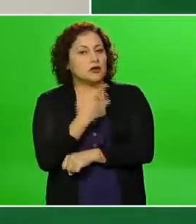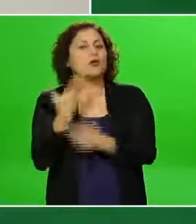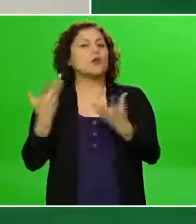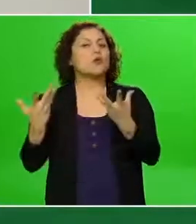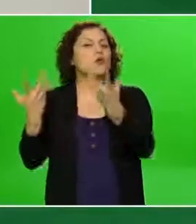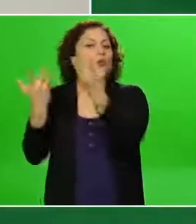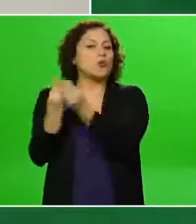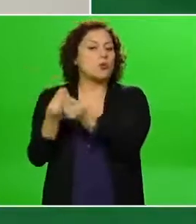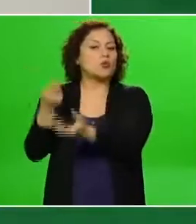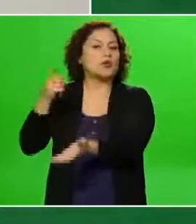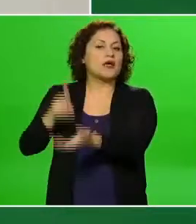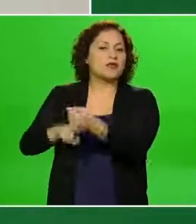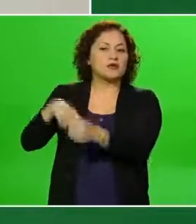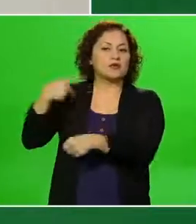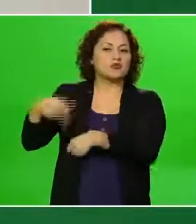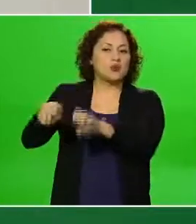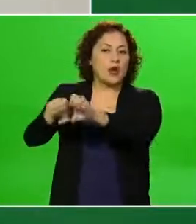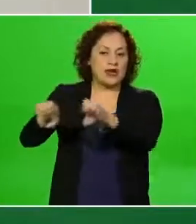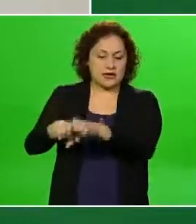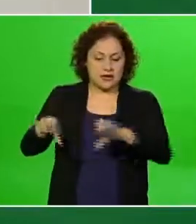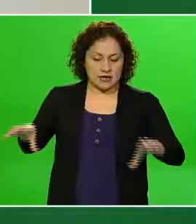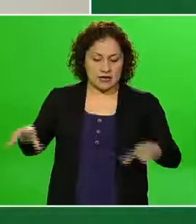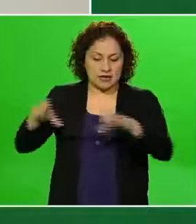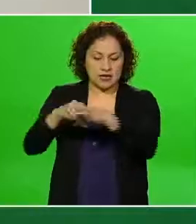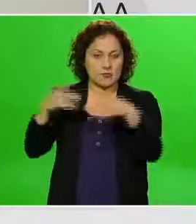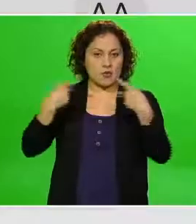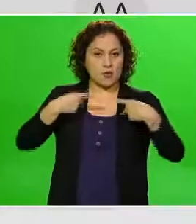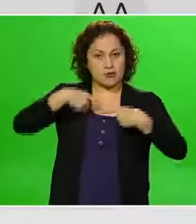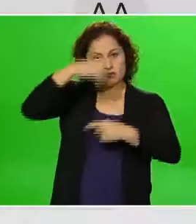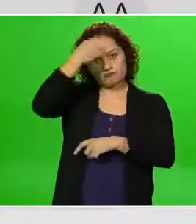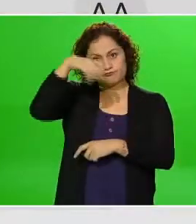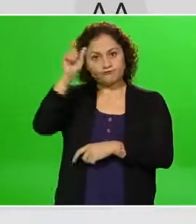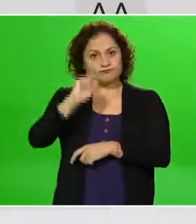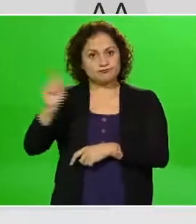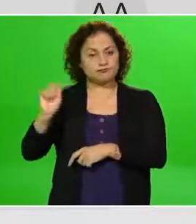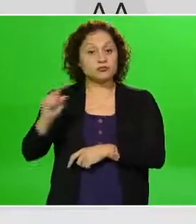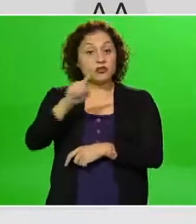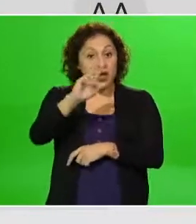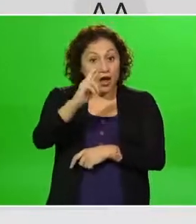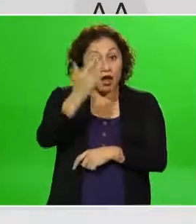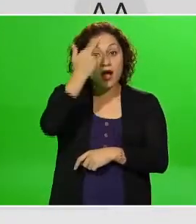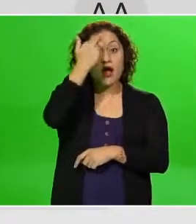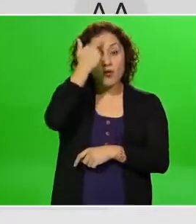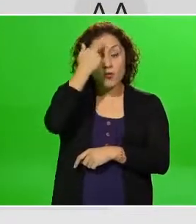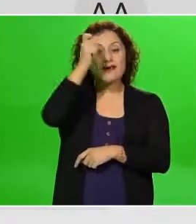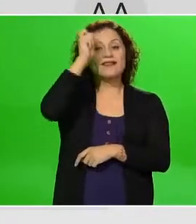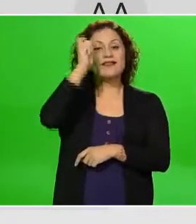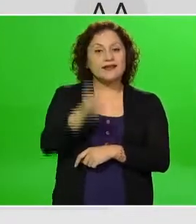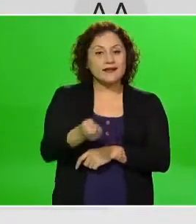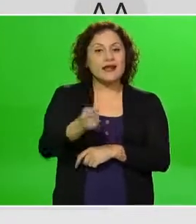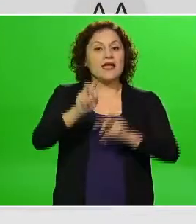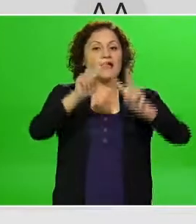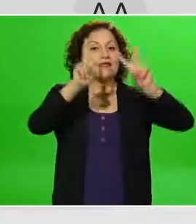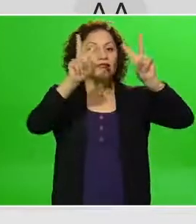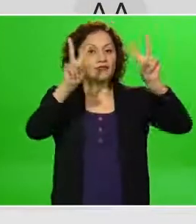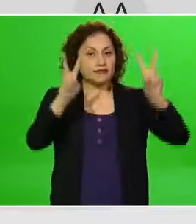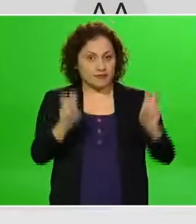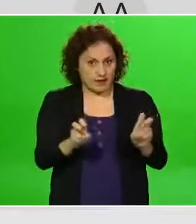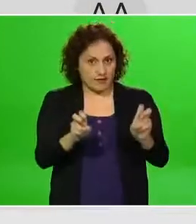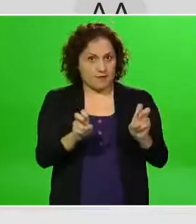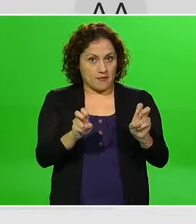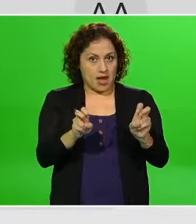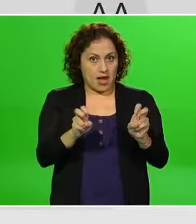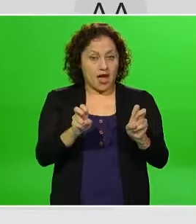sus equipos técnicos. Recordemos que un elemento transversal de seguridad para el retorno a